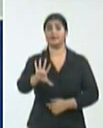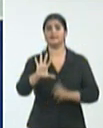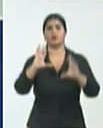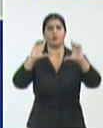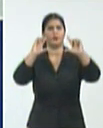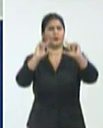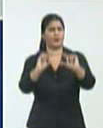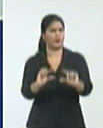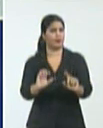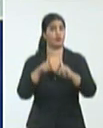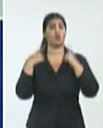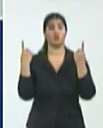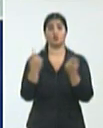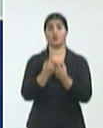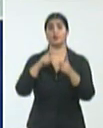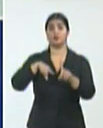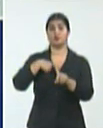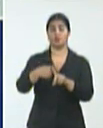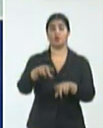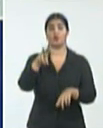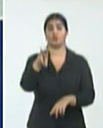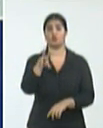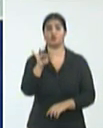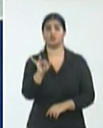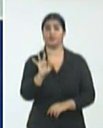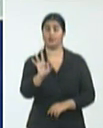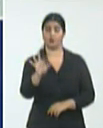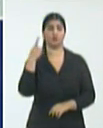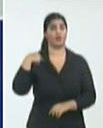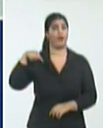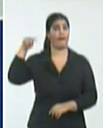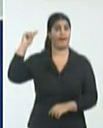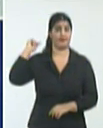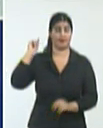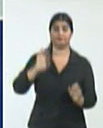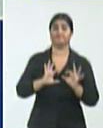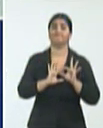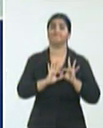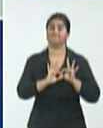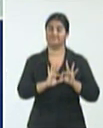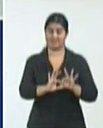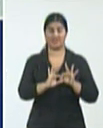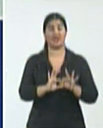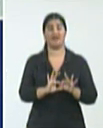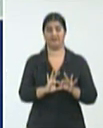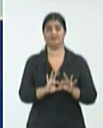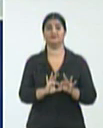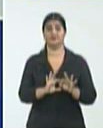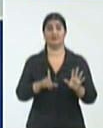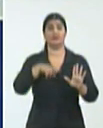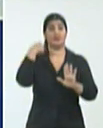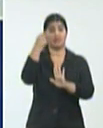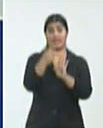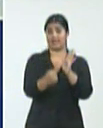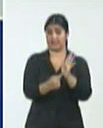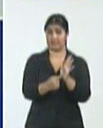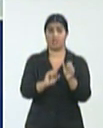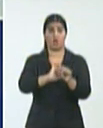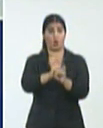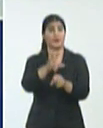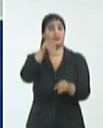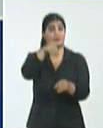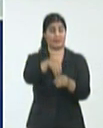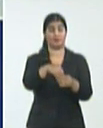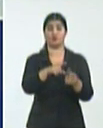ayer, todavía una cifra muy elevada, además con la característica que ha tenido la transmisión en Artemisa que